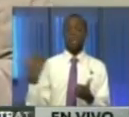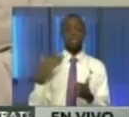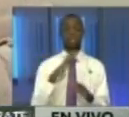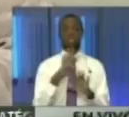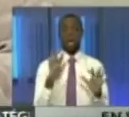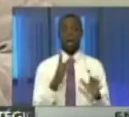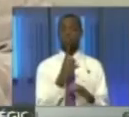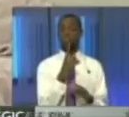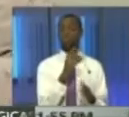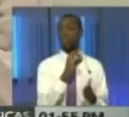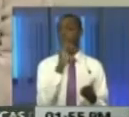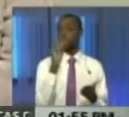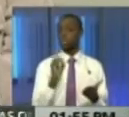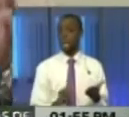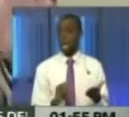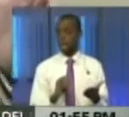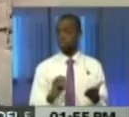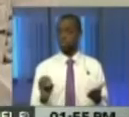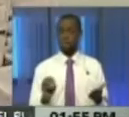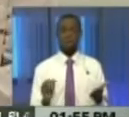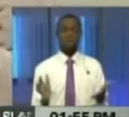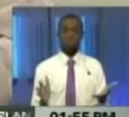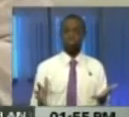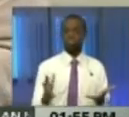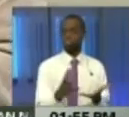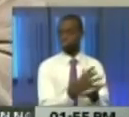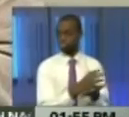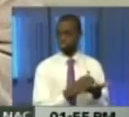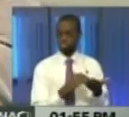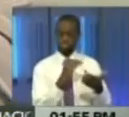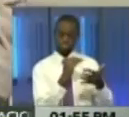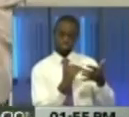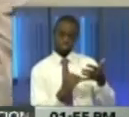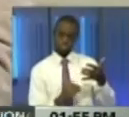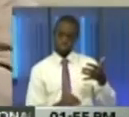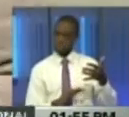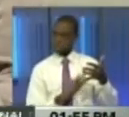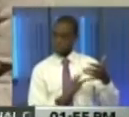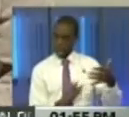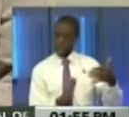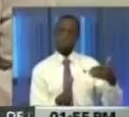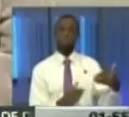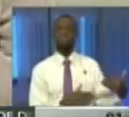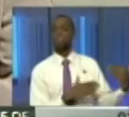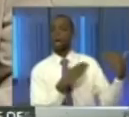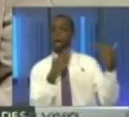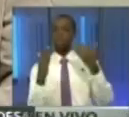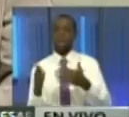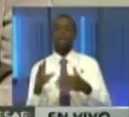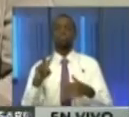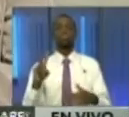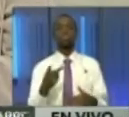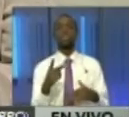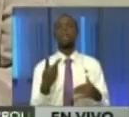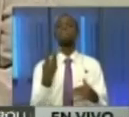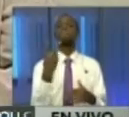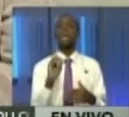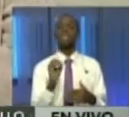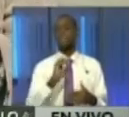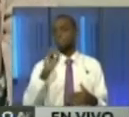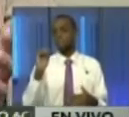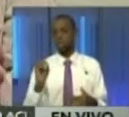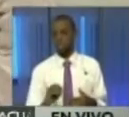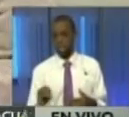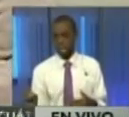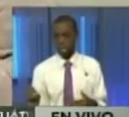que era recoger el 1% evidentemente del padrón electoral, se llevaría el proceso del 20%, que sería la recolección de